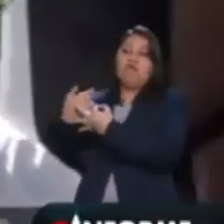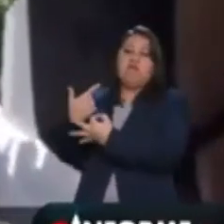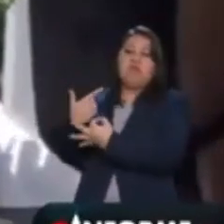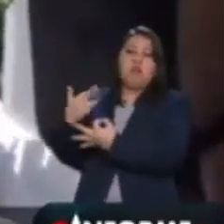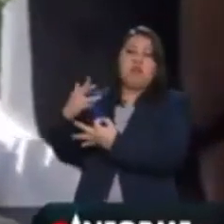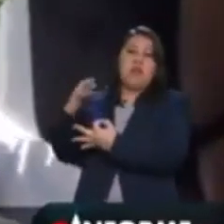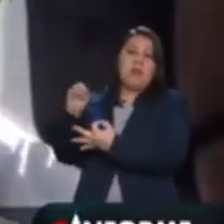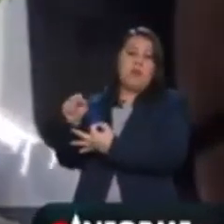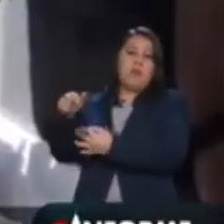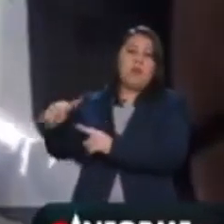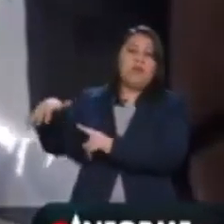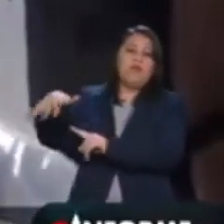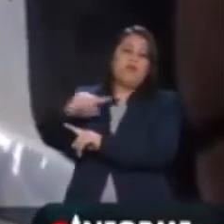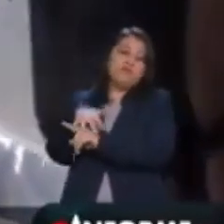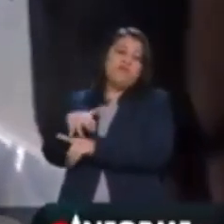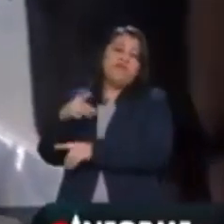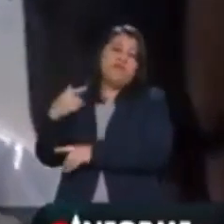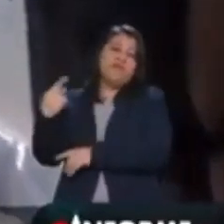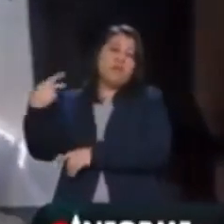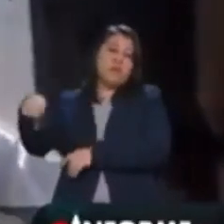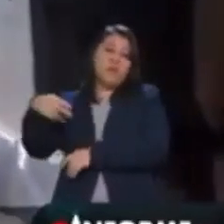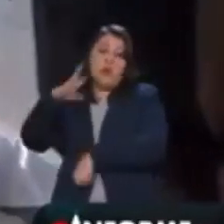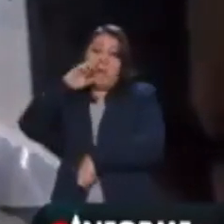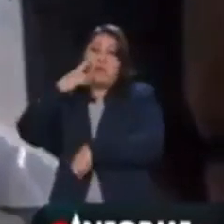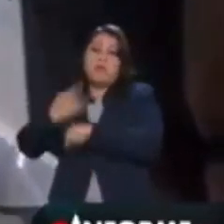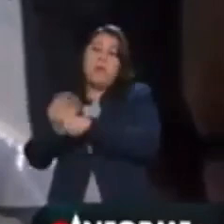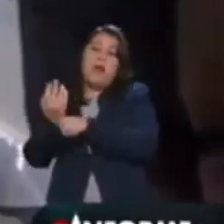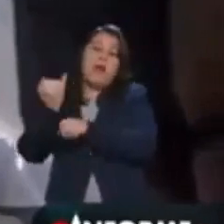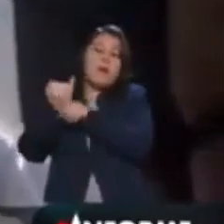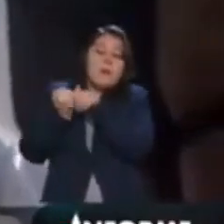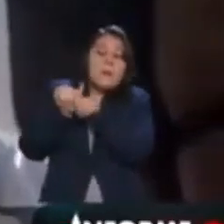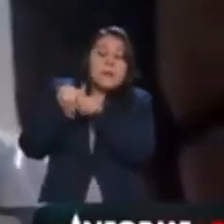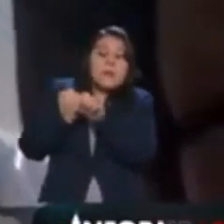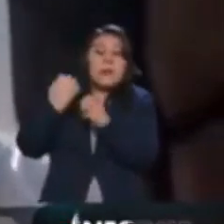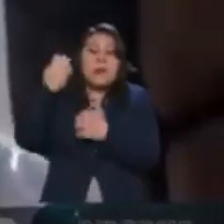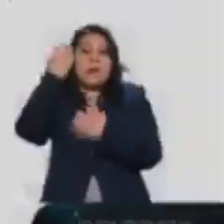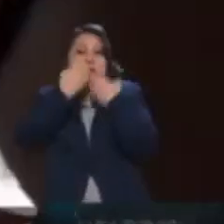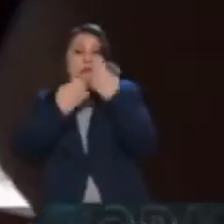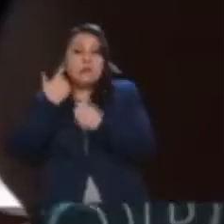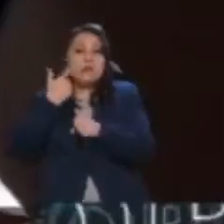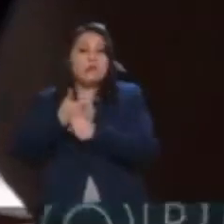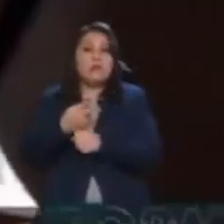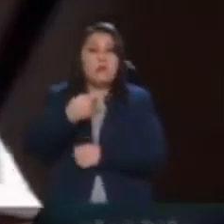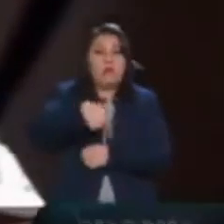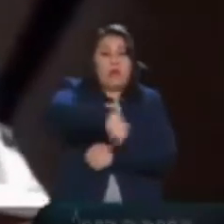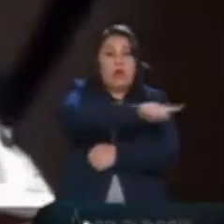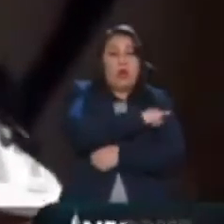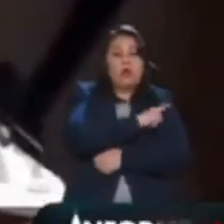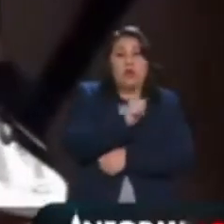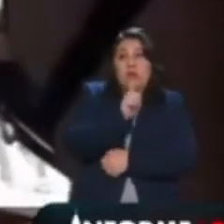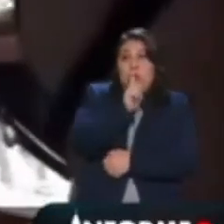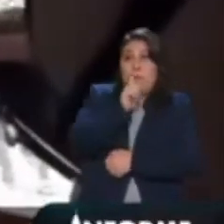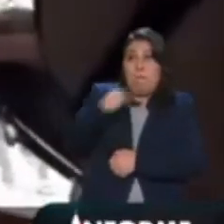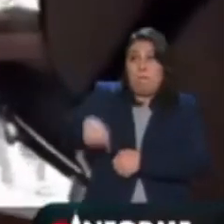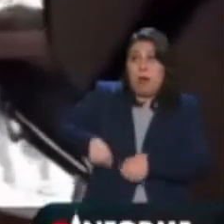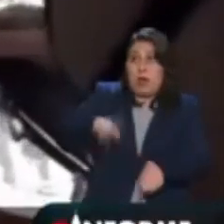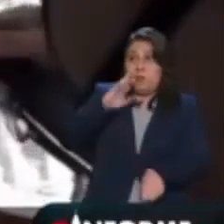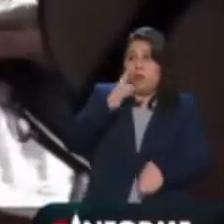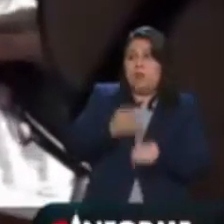CONACYT. El CONACYT no es juez, no es Ministerio Público. Es muy importante